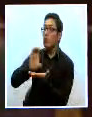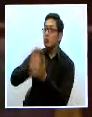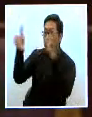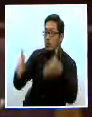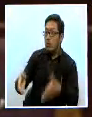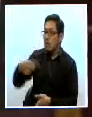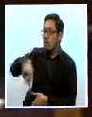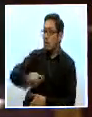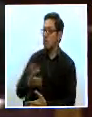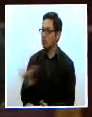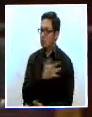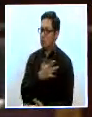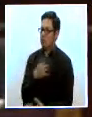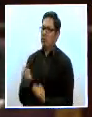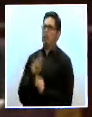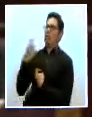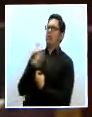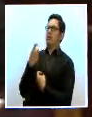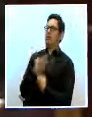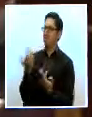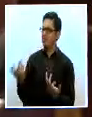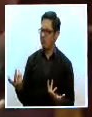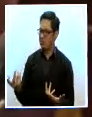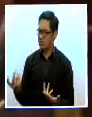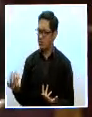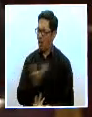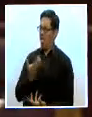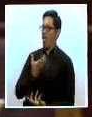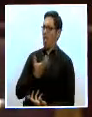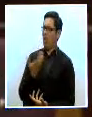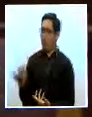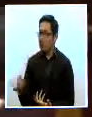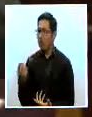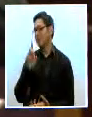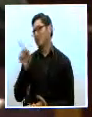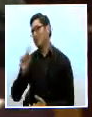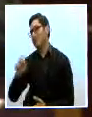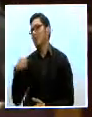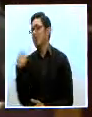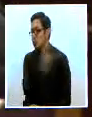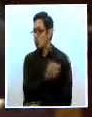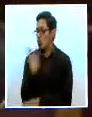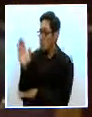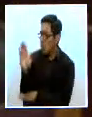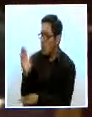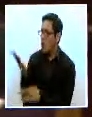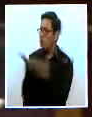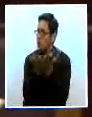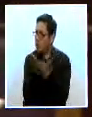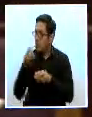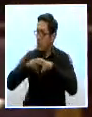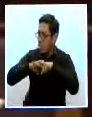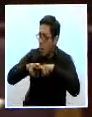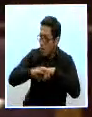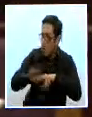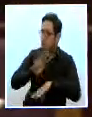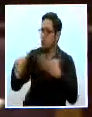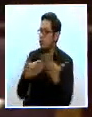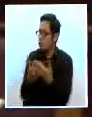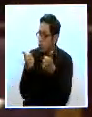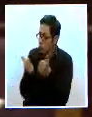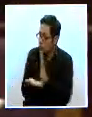sin que le den el nivel de servicio ese sí no es nuestro compromiso y hacia ello estamos apuntando como dijimos hemos dejado claro que el servicio de taxis